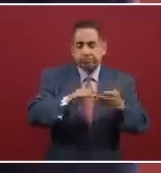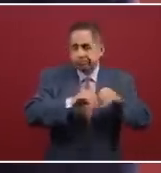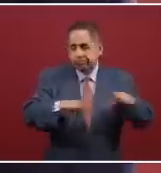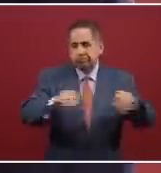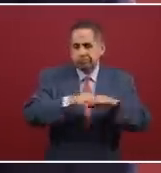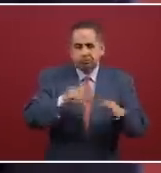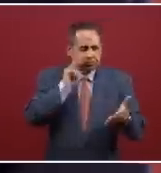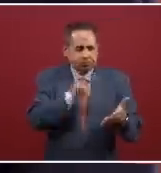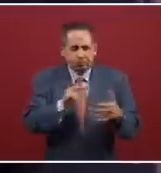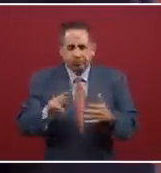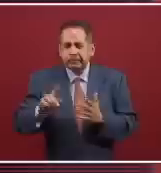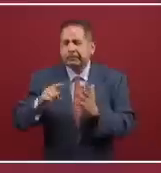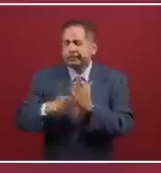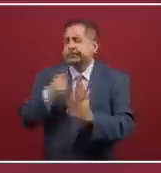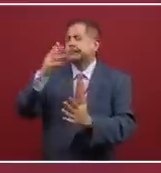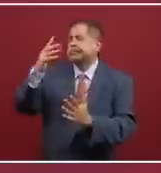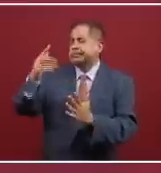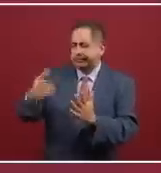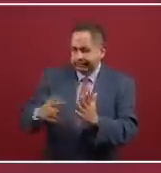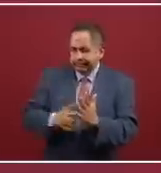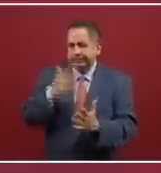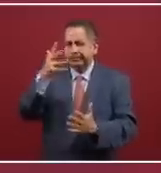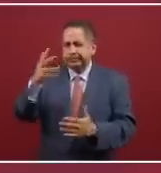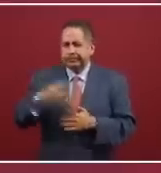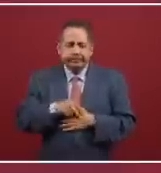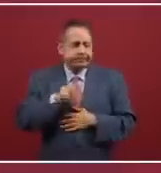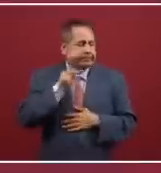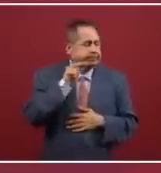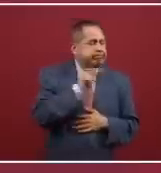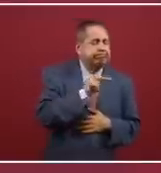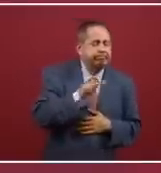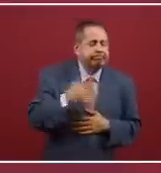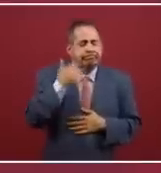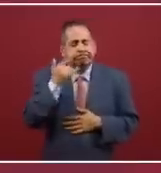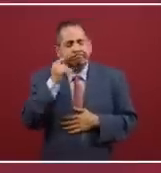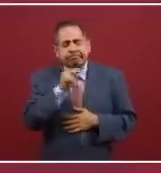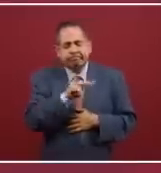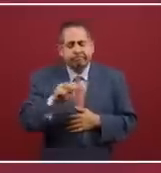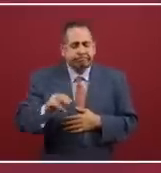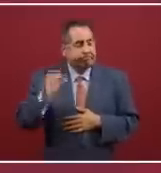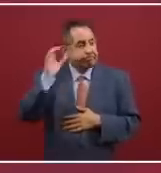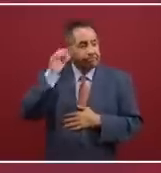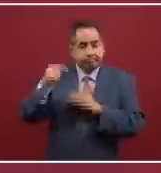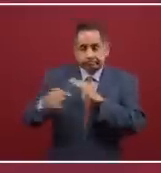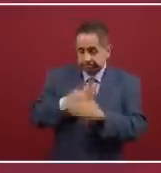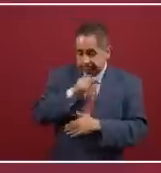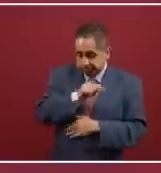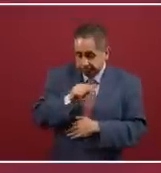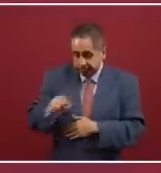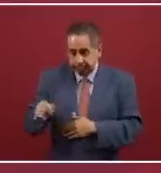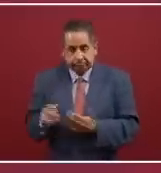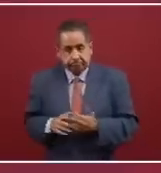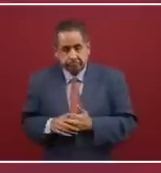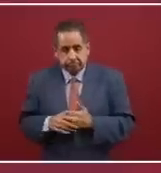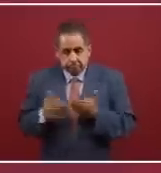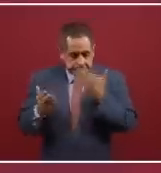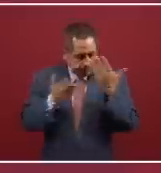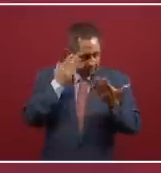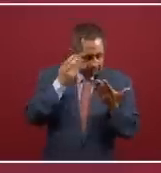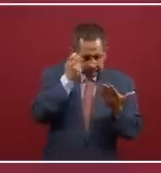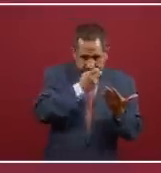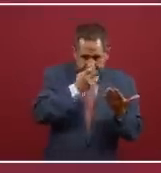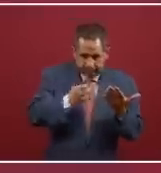sociales pero de vez en cuando de pasada no me entero hago una revisión